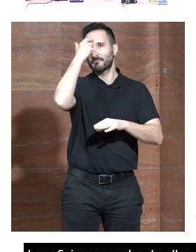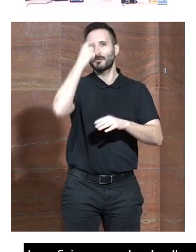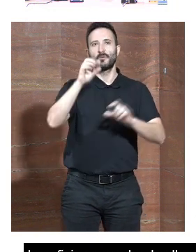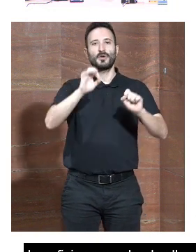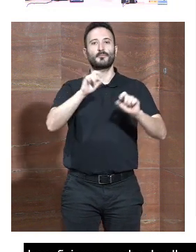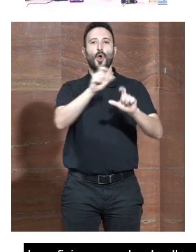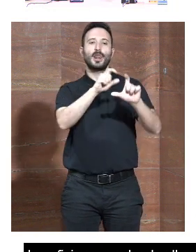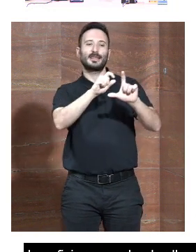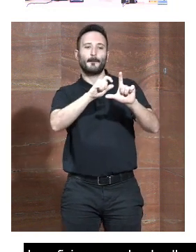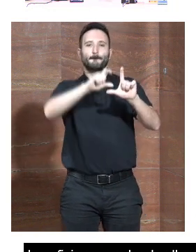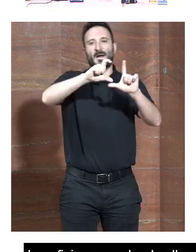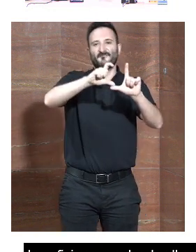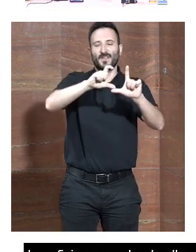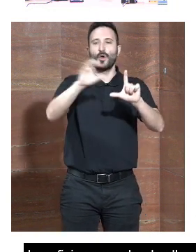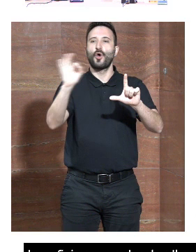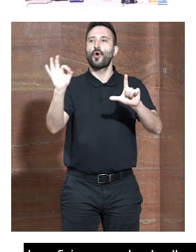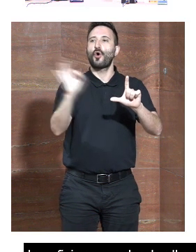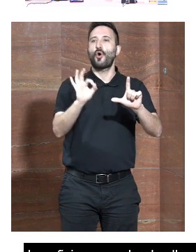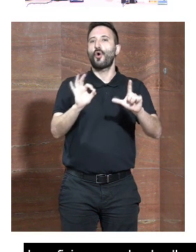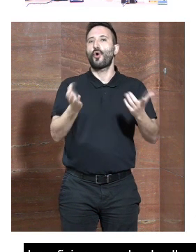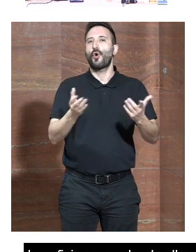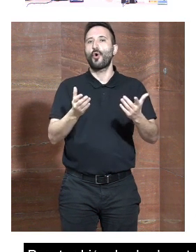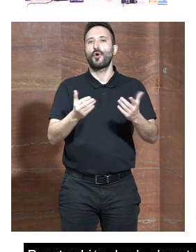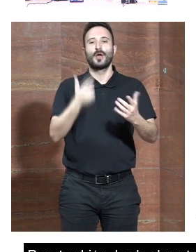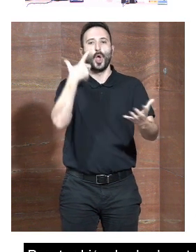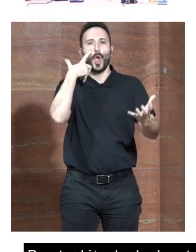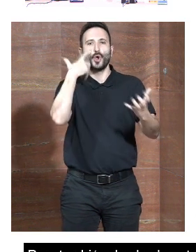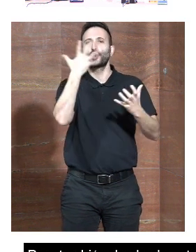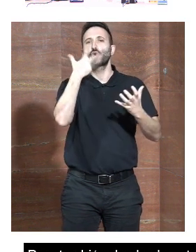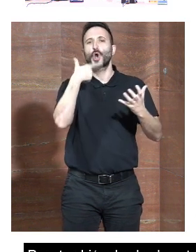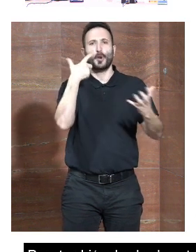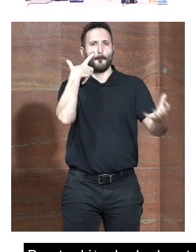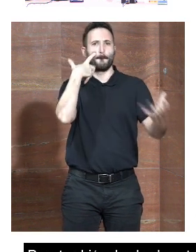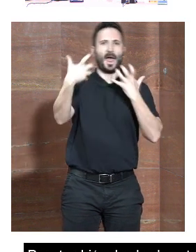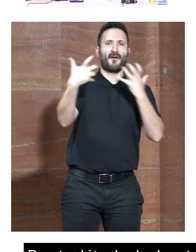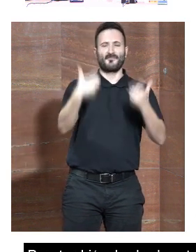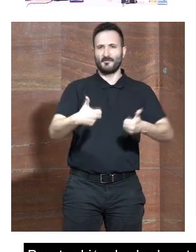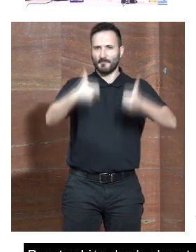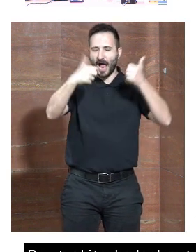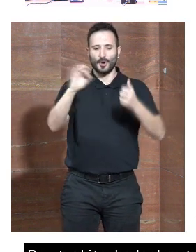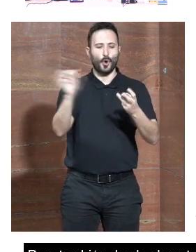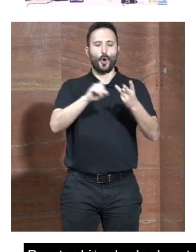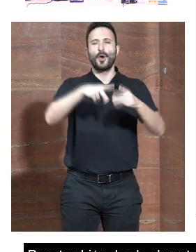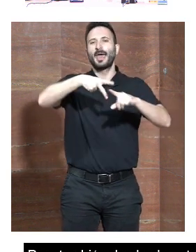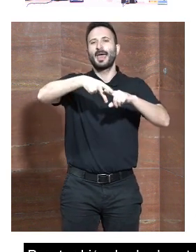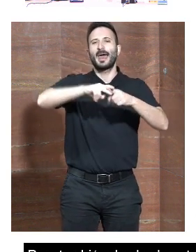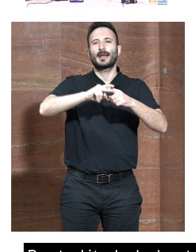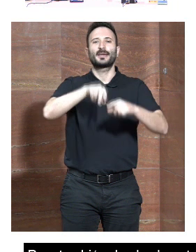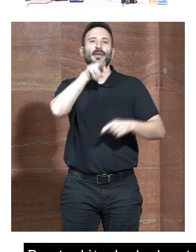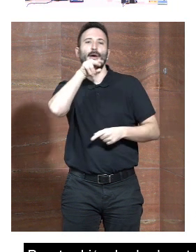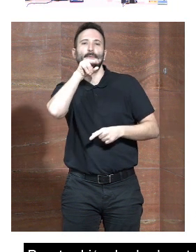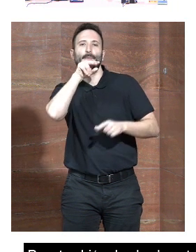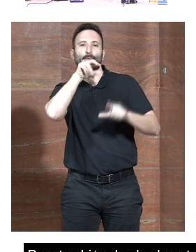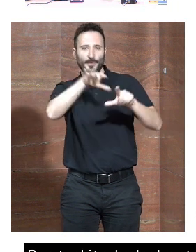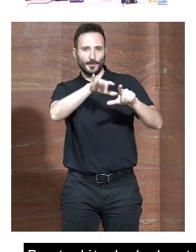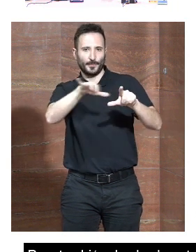tamaño de letra o te viene bien utilizar alto contraste o te viene bien la herramienta de dictado